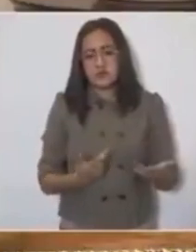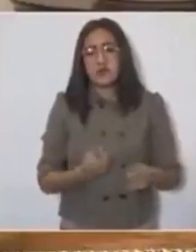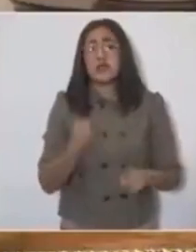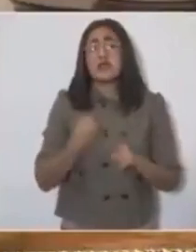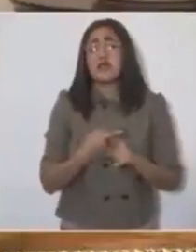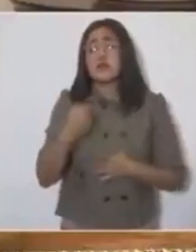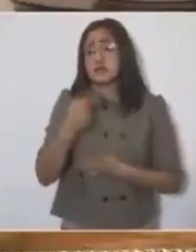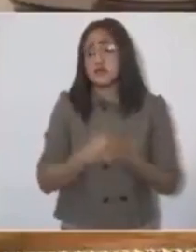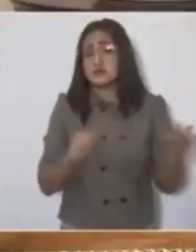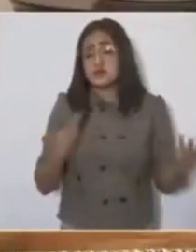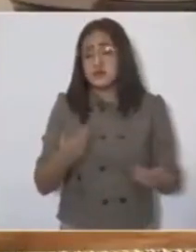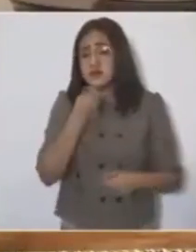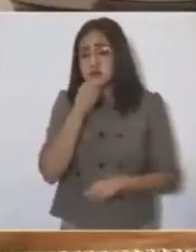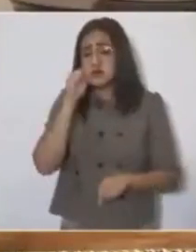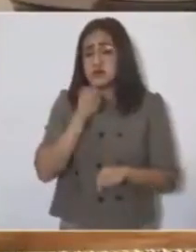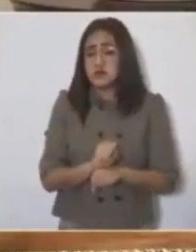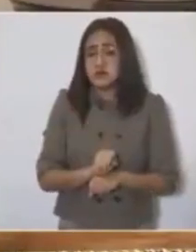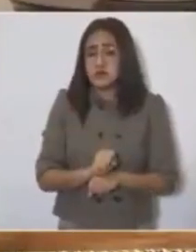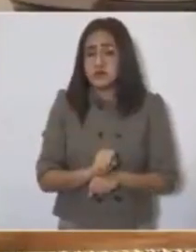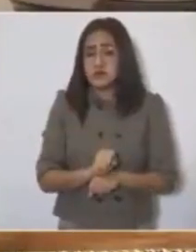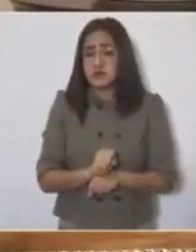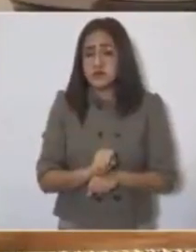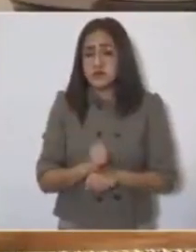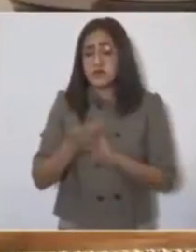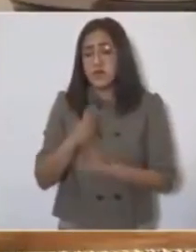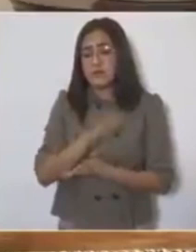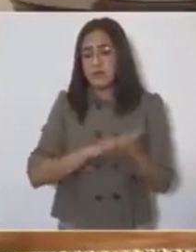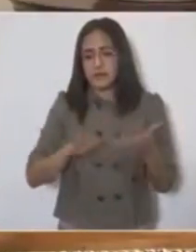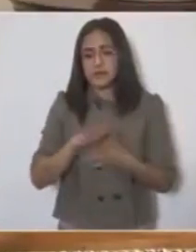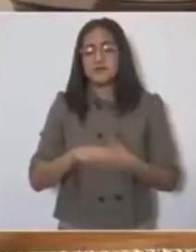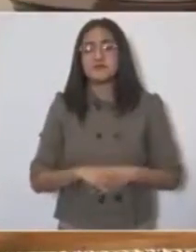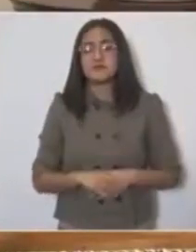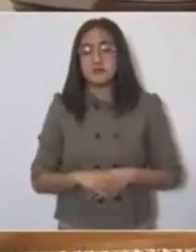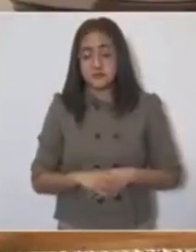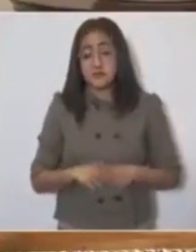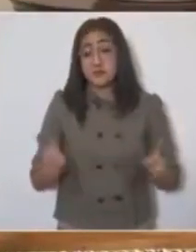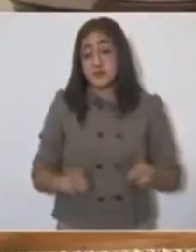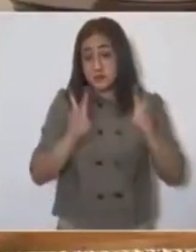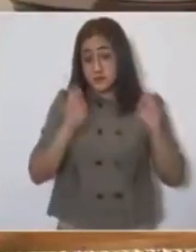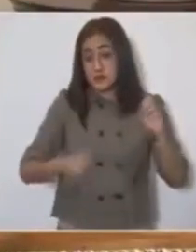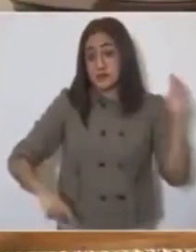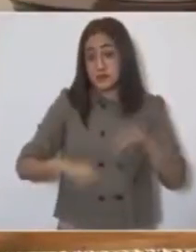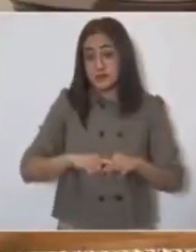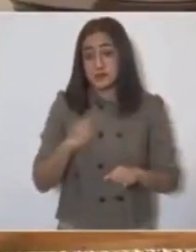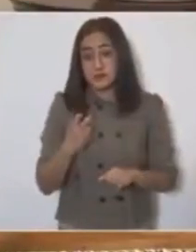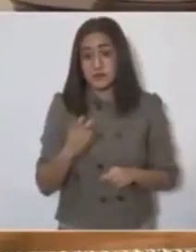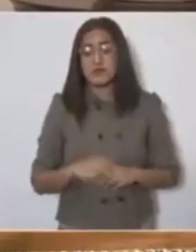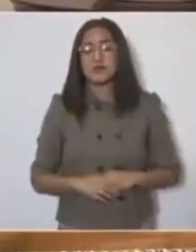emite el programa lo emite secretaría de medio ambiente en los temas de verificación